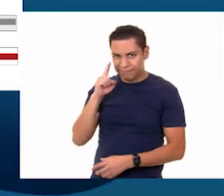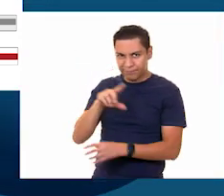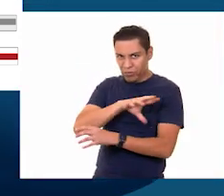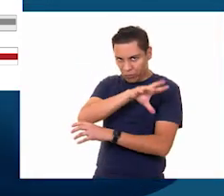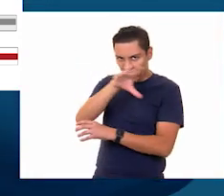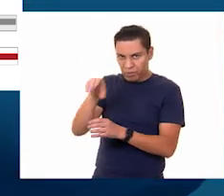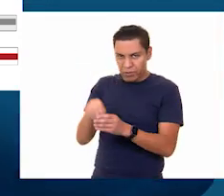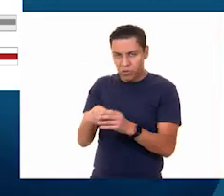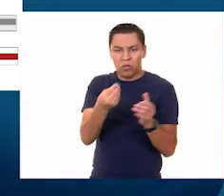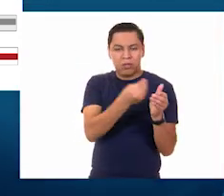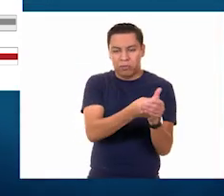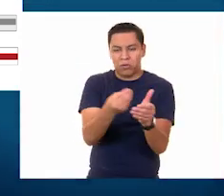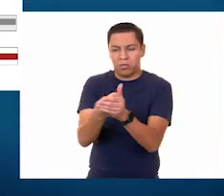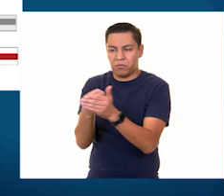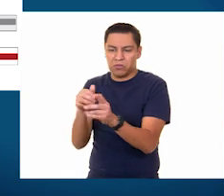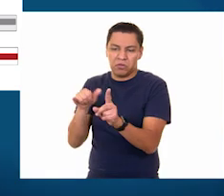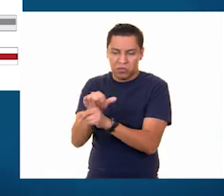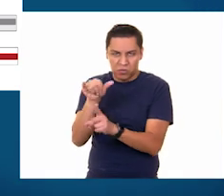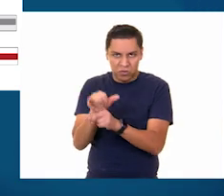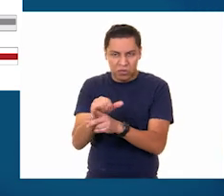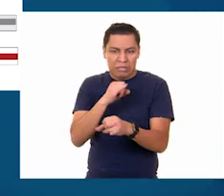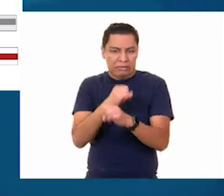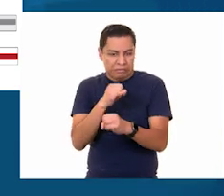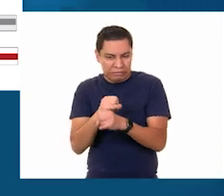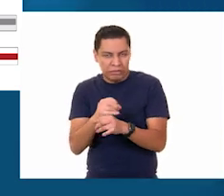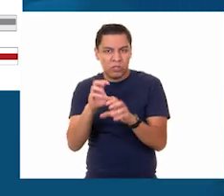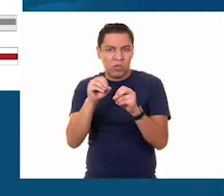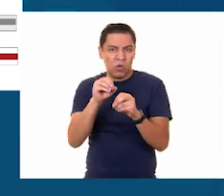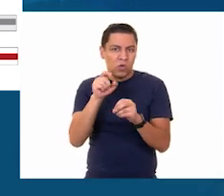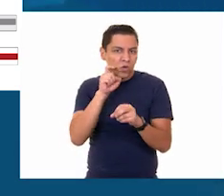de acoso, ¿no? El ciberbullying y el sexting.